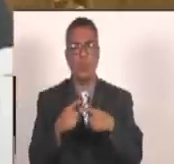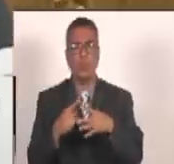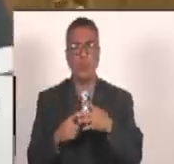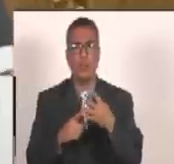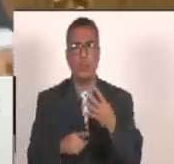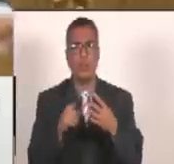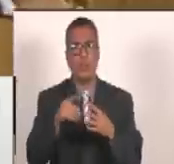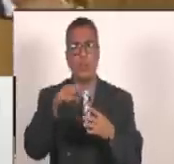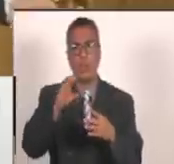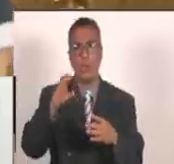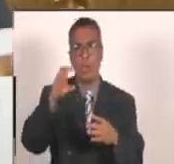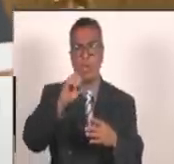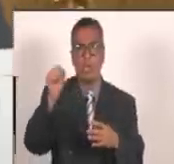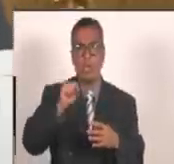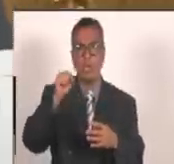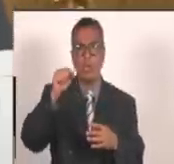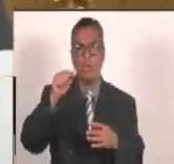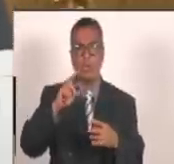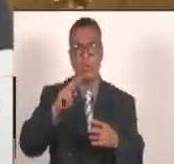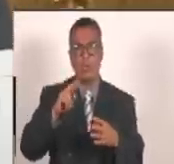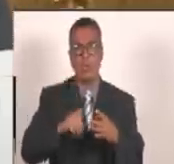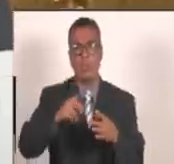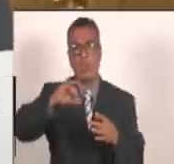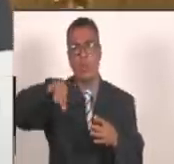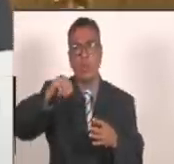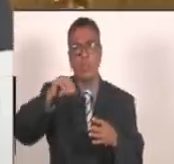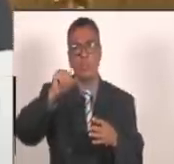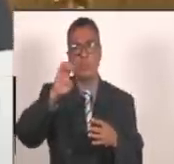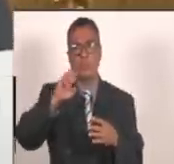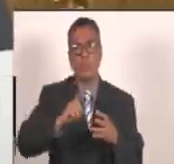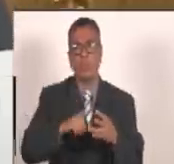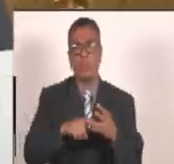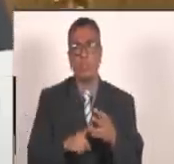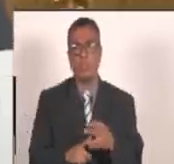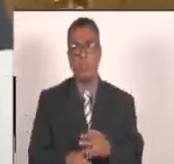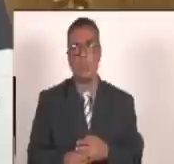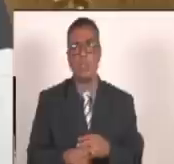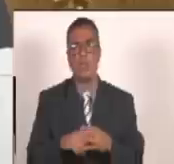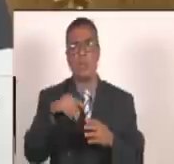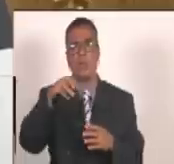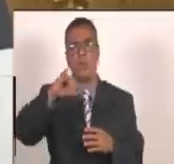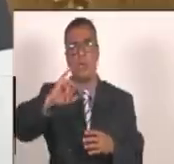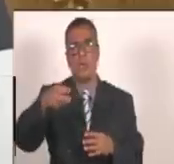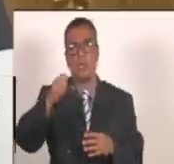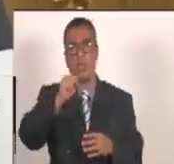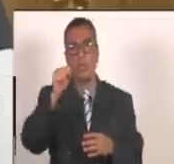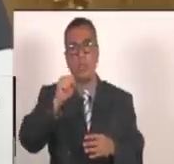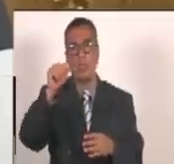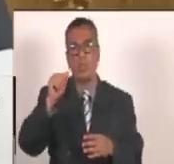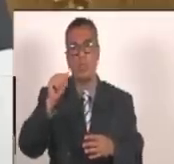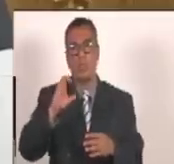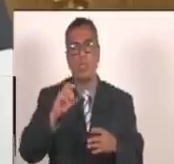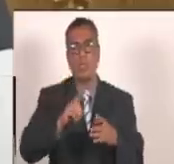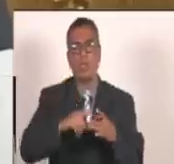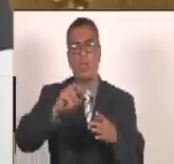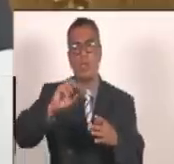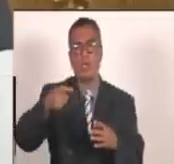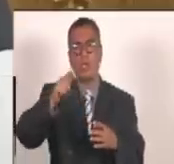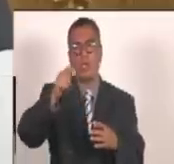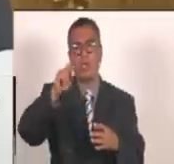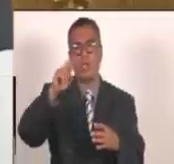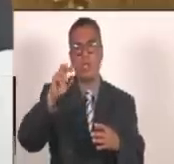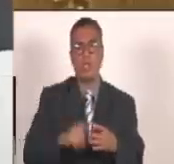otros como César Rengifo, José Ignacio Cabrujas, Isaac Chocrón, Gilberto